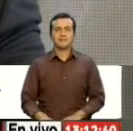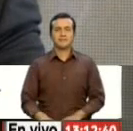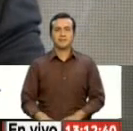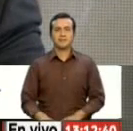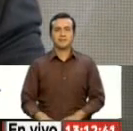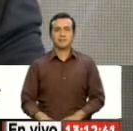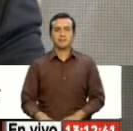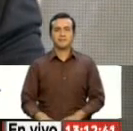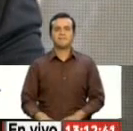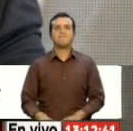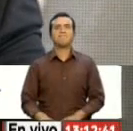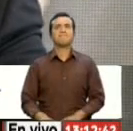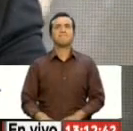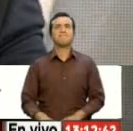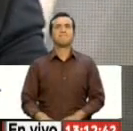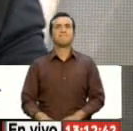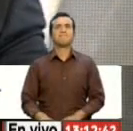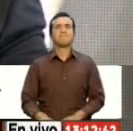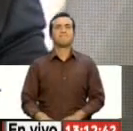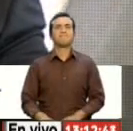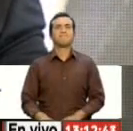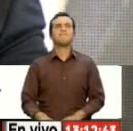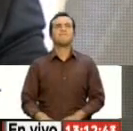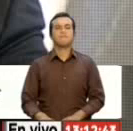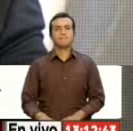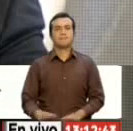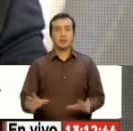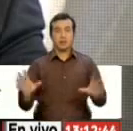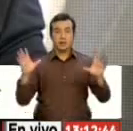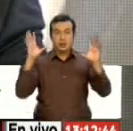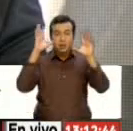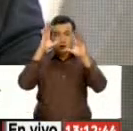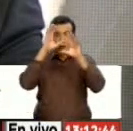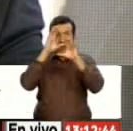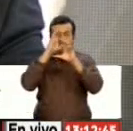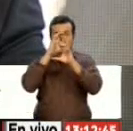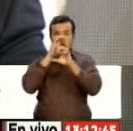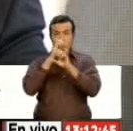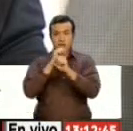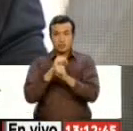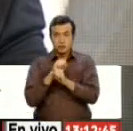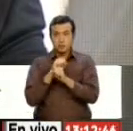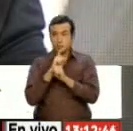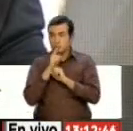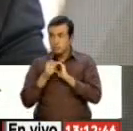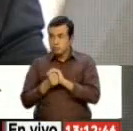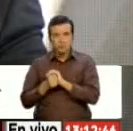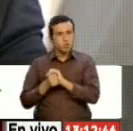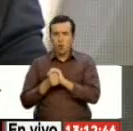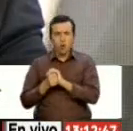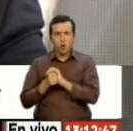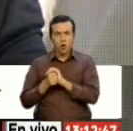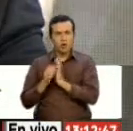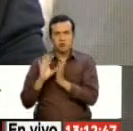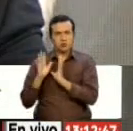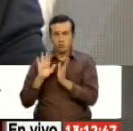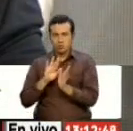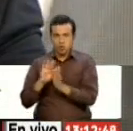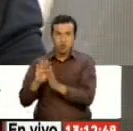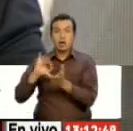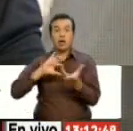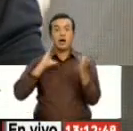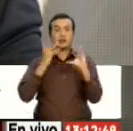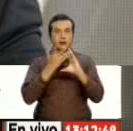Y velados muchas veces por la noche, velados por la oscuridad. Ahora las revoluciones se hace